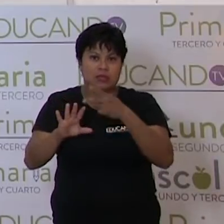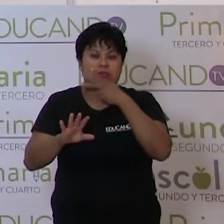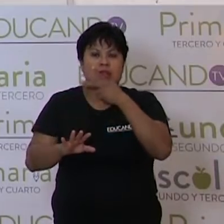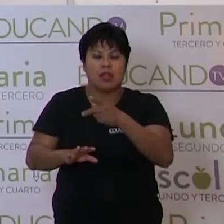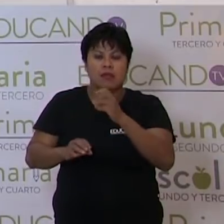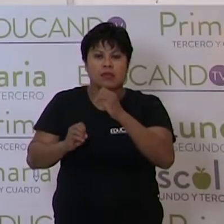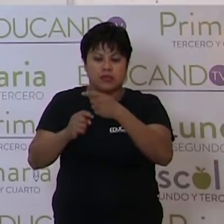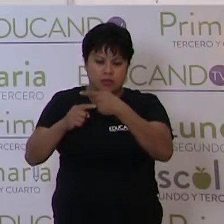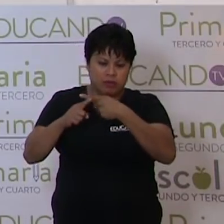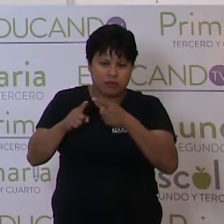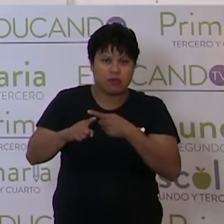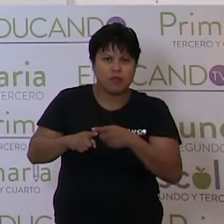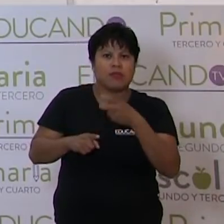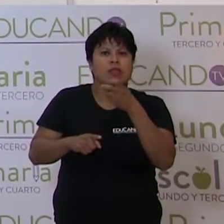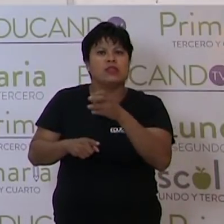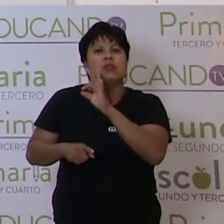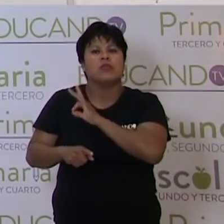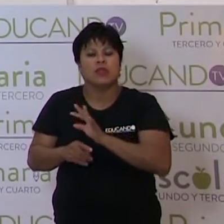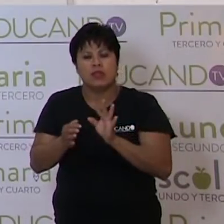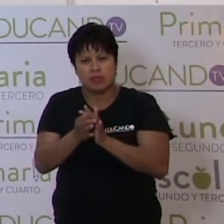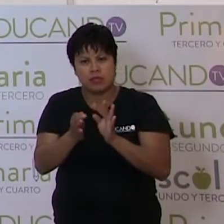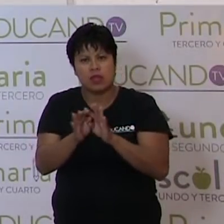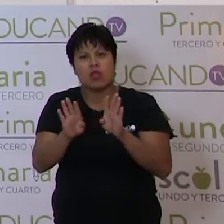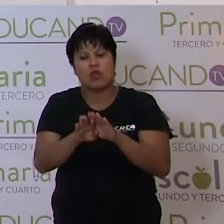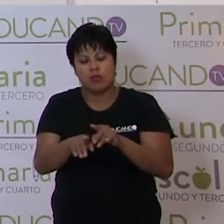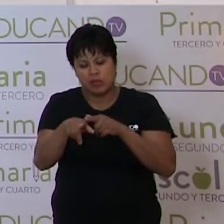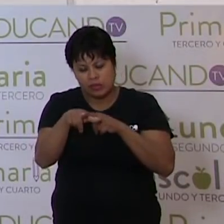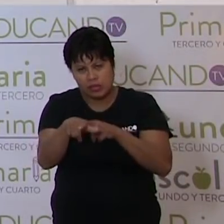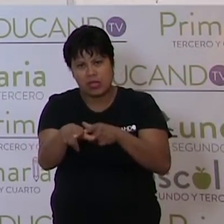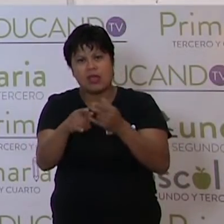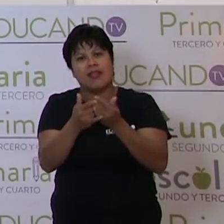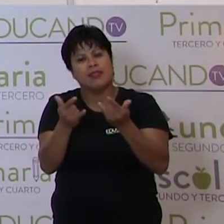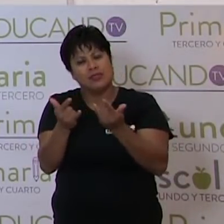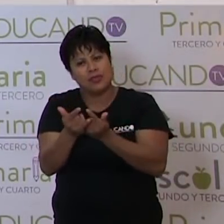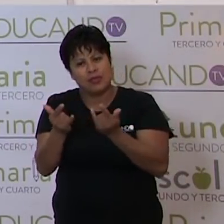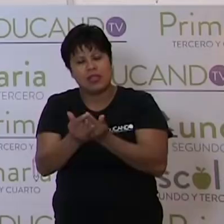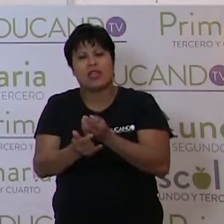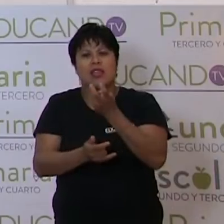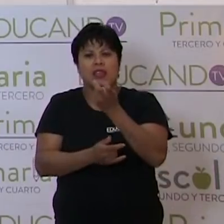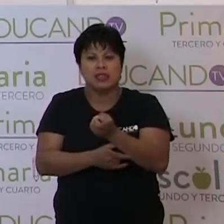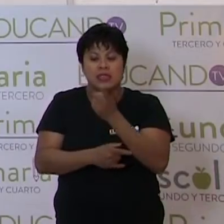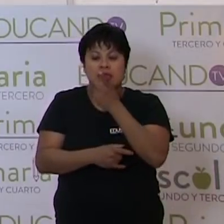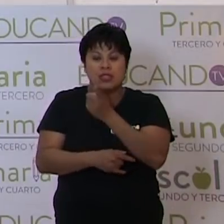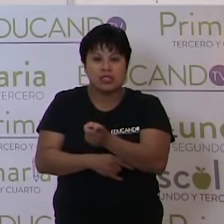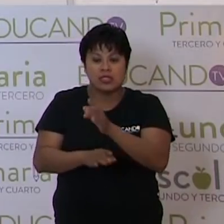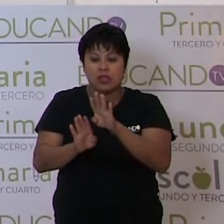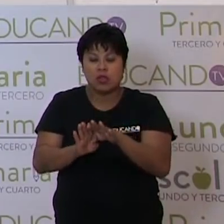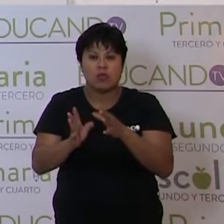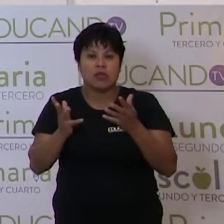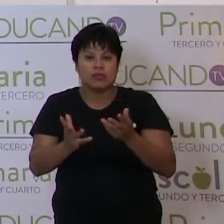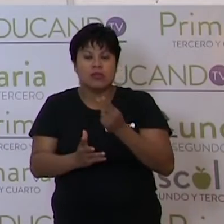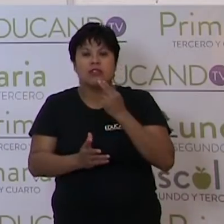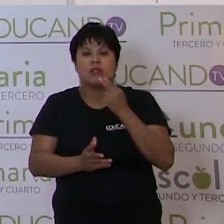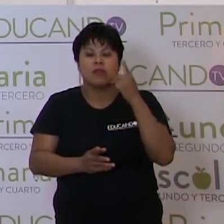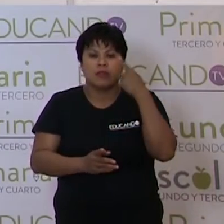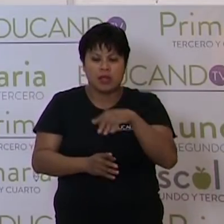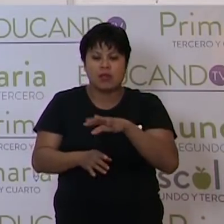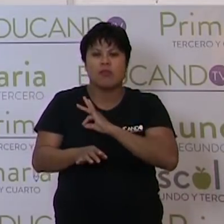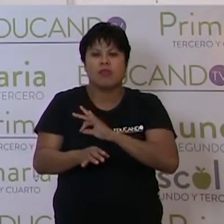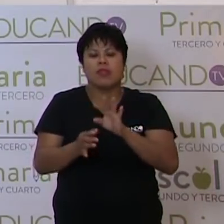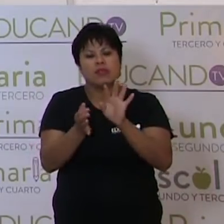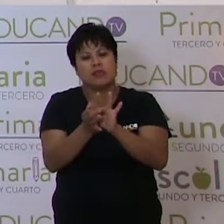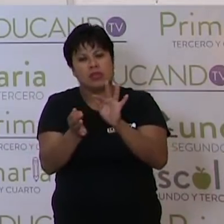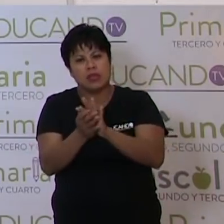frases son las que van a indicar la sucesión que continúa el relato y son las que nos van a servir para